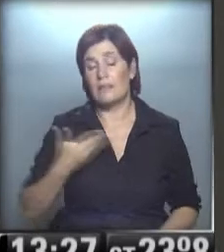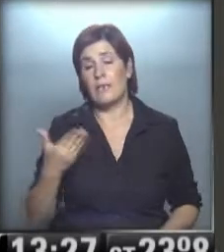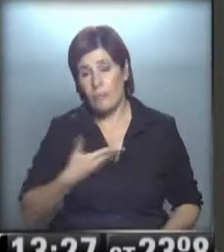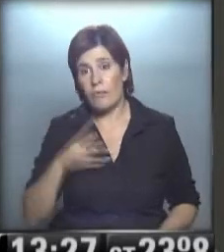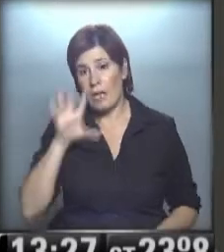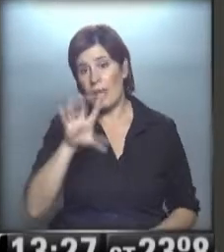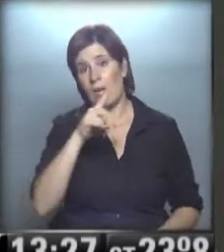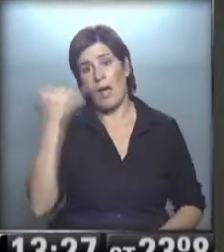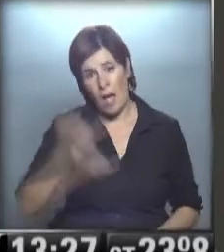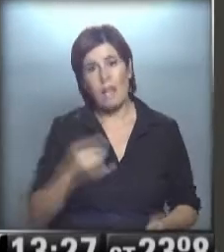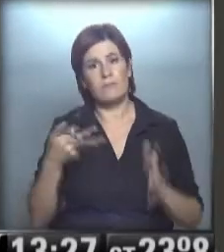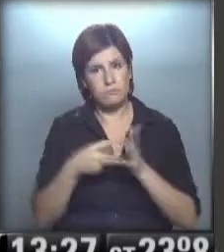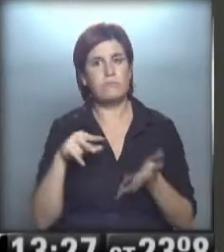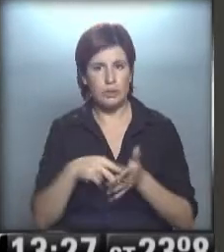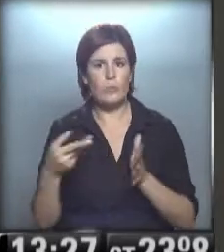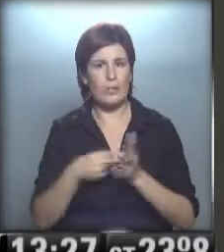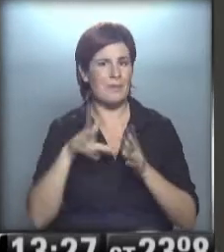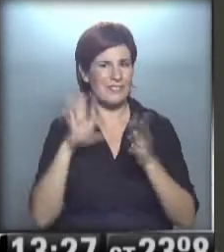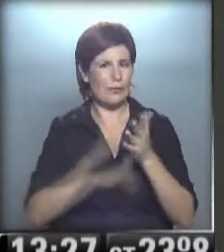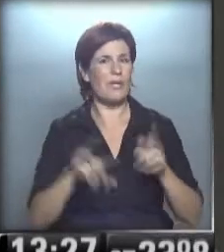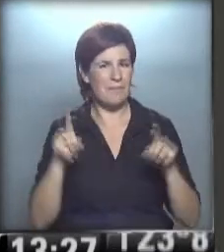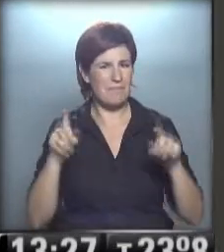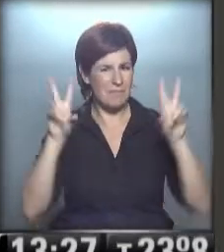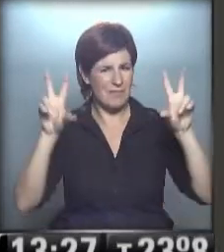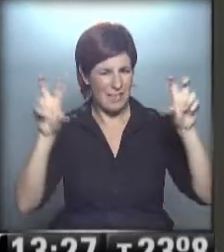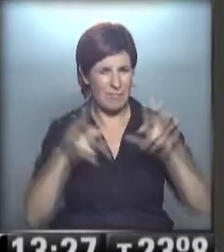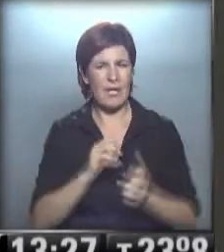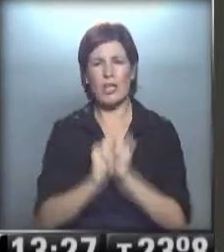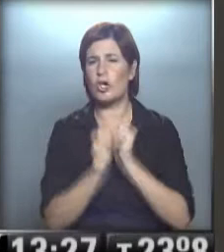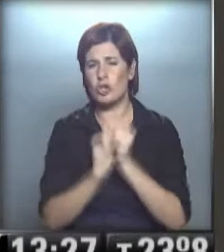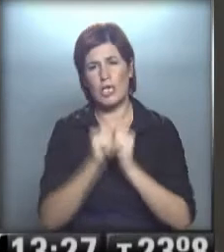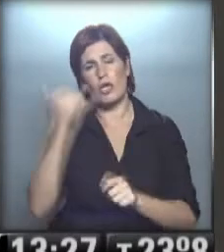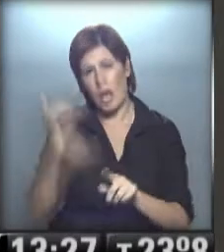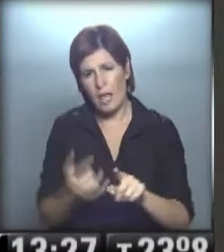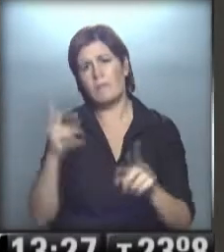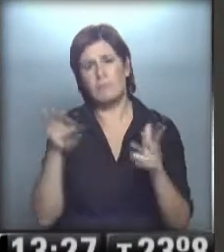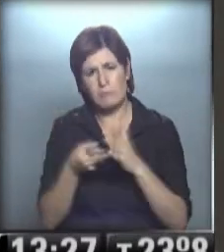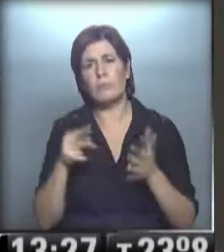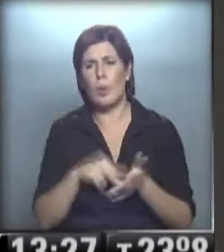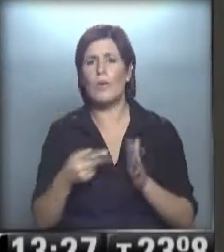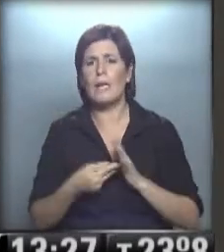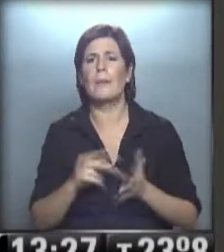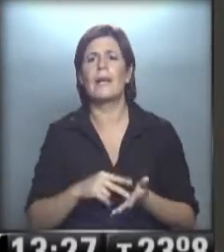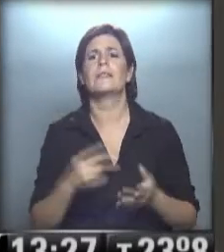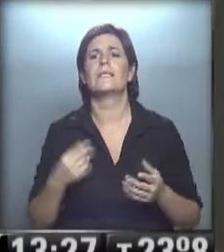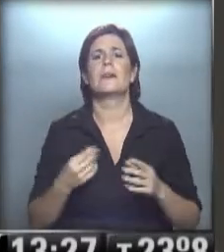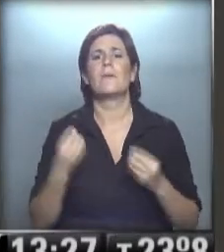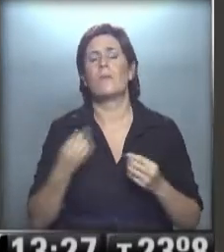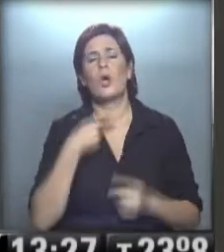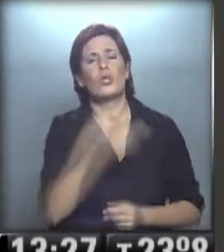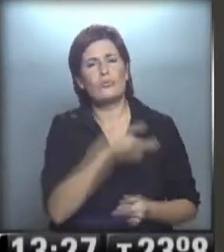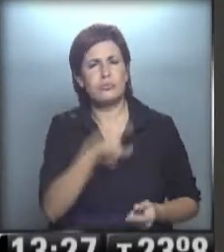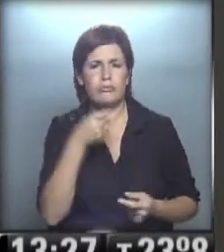muchos inconvenientes en esta materia la ciudad de rosario lo tiene primero por el número de homicidios